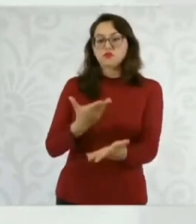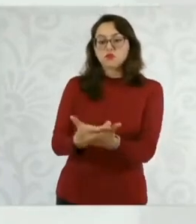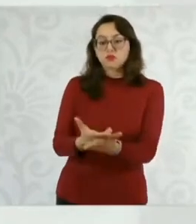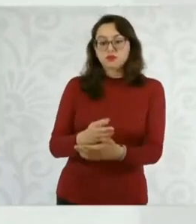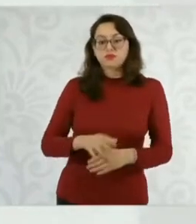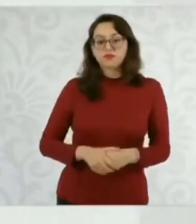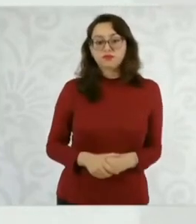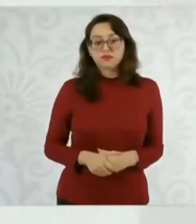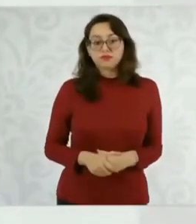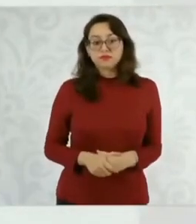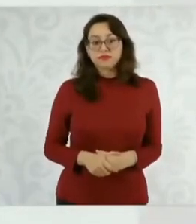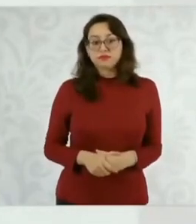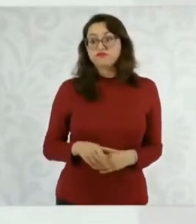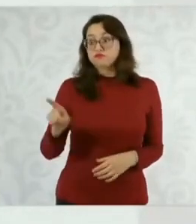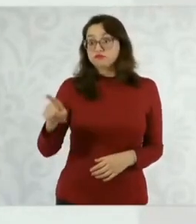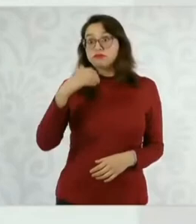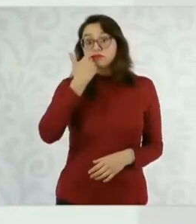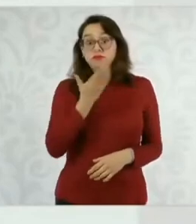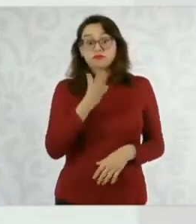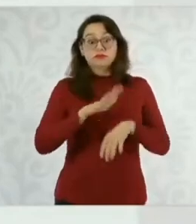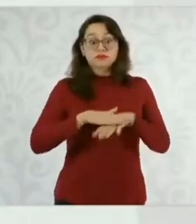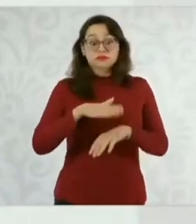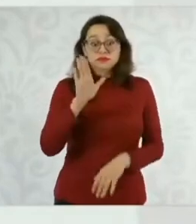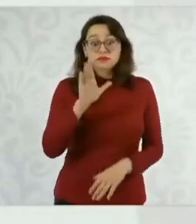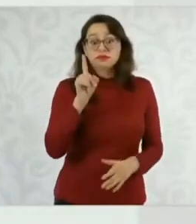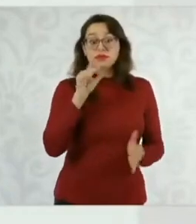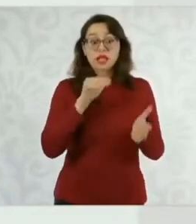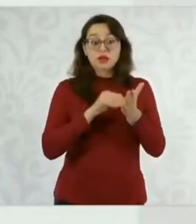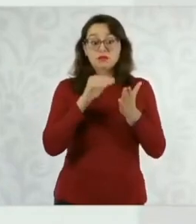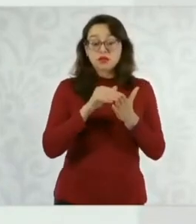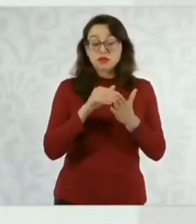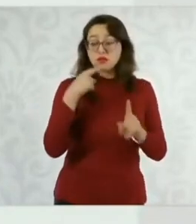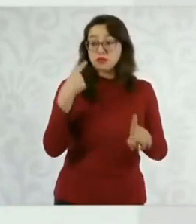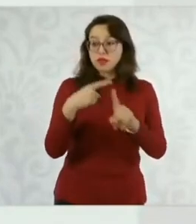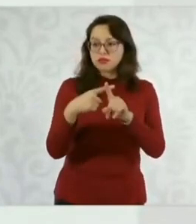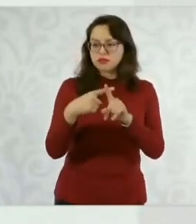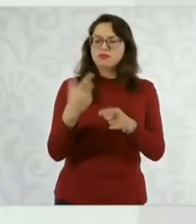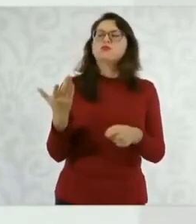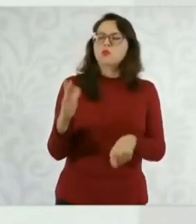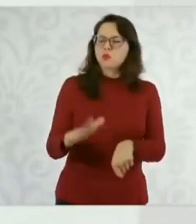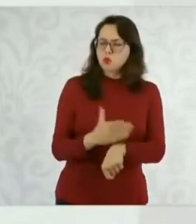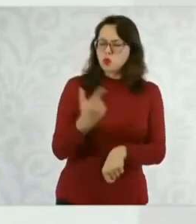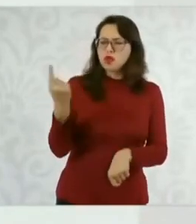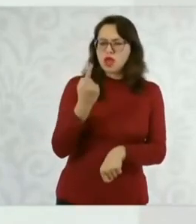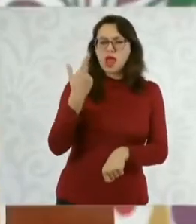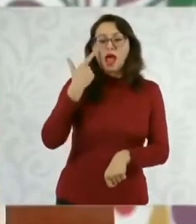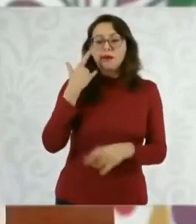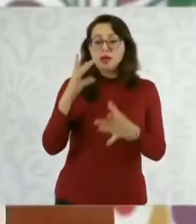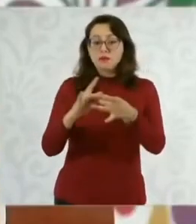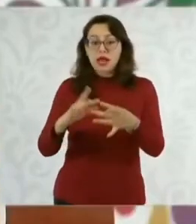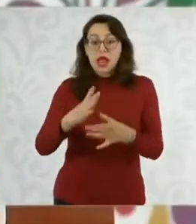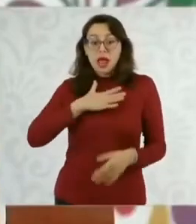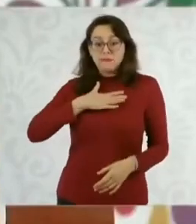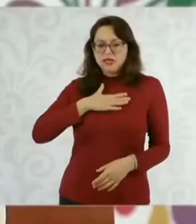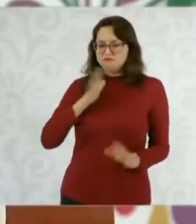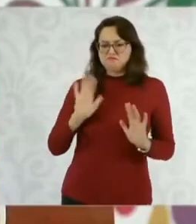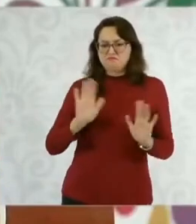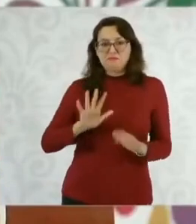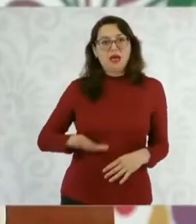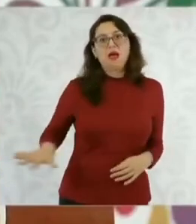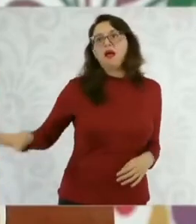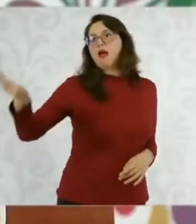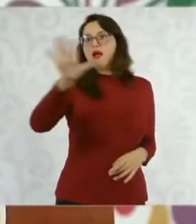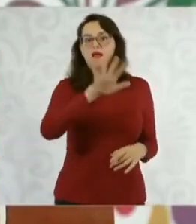que si requieren 1,000 millones de pesos más, pues ¿por qué? Y que se explique no a la presidenta, al pueblo de